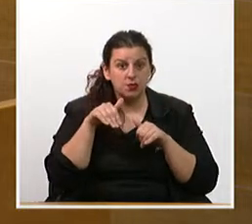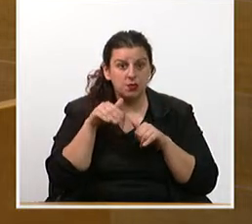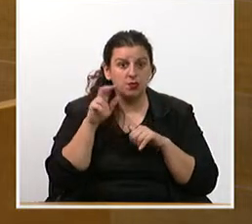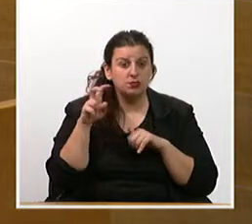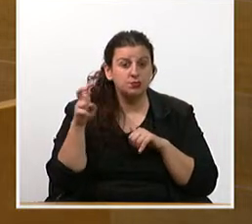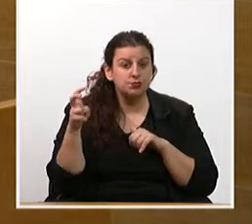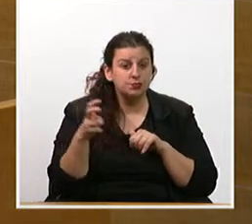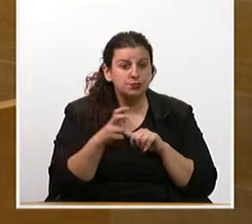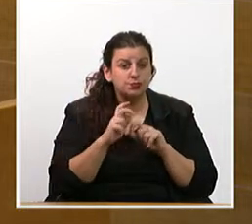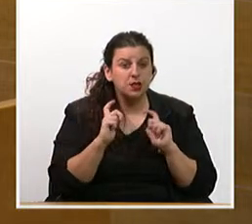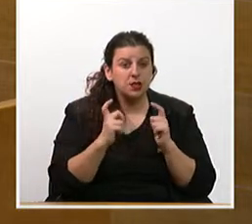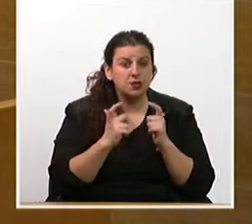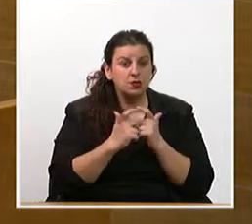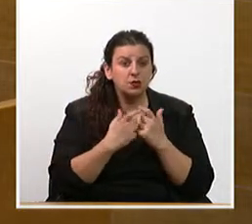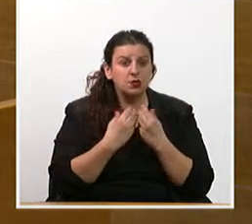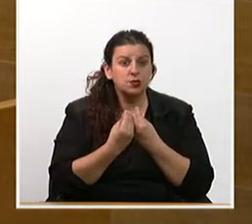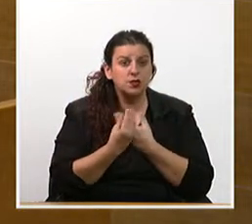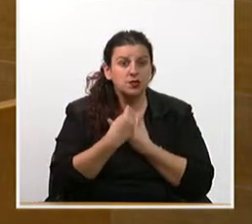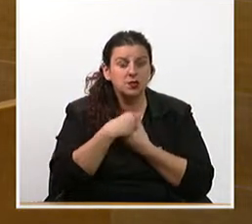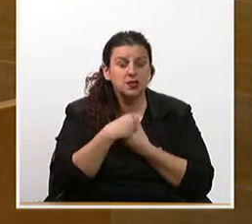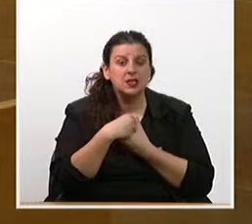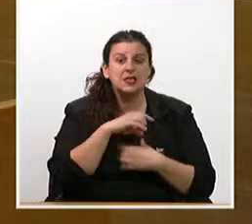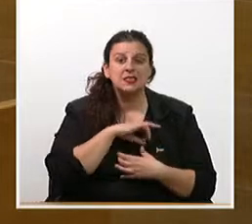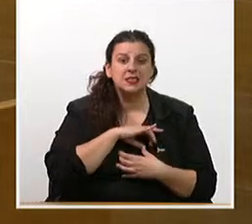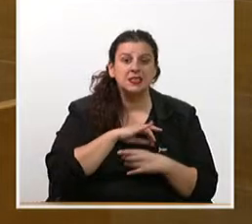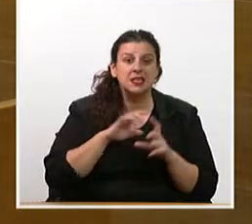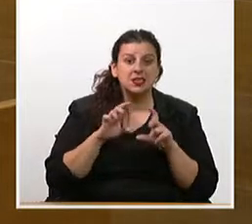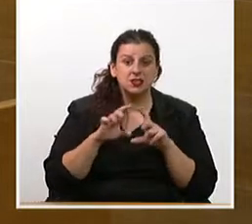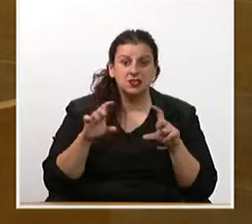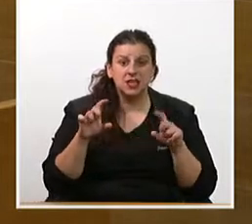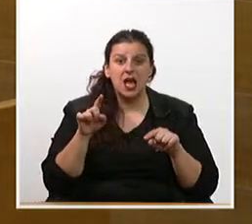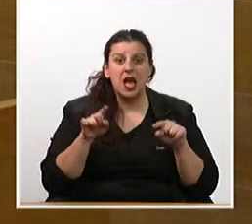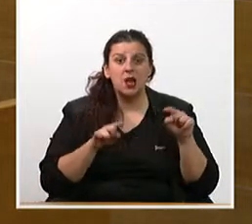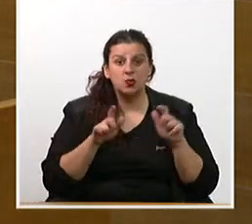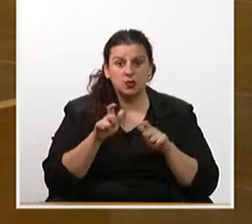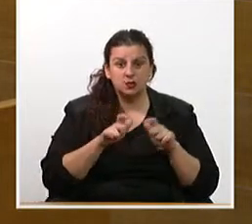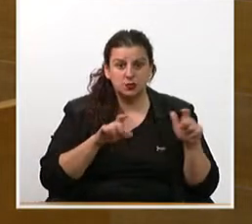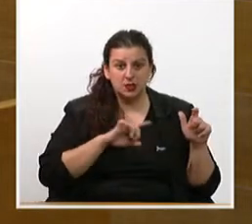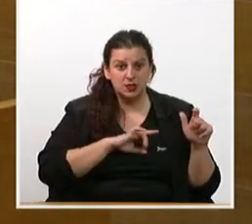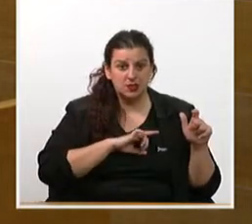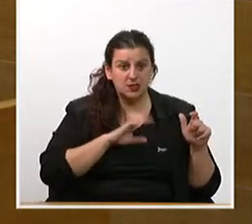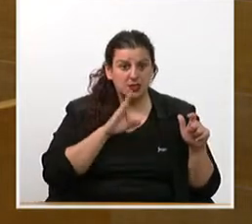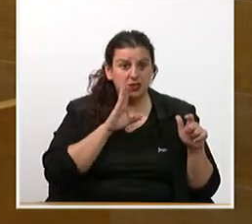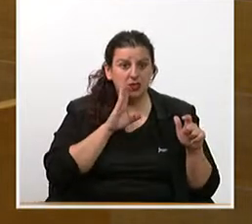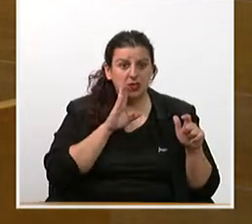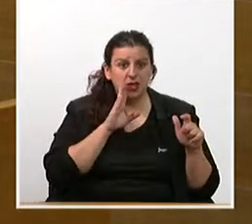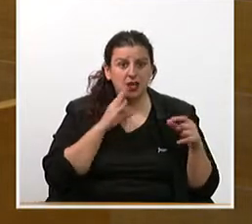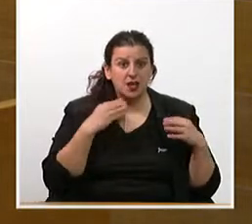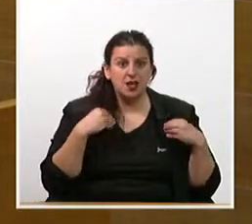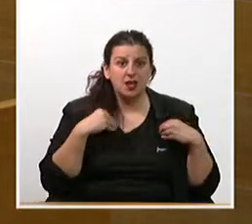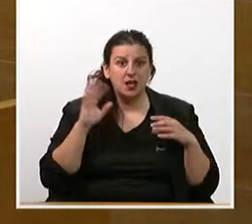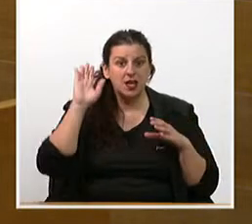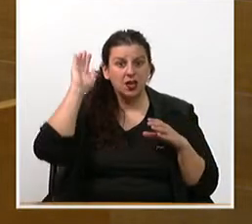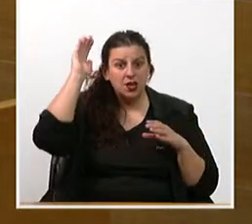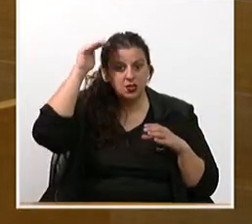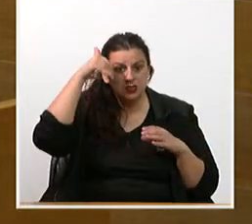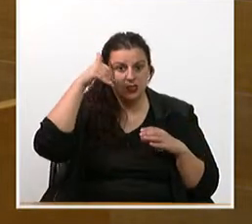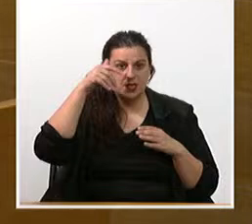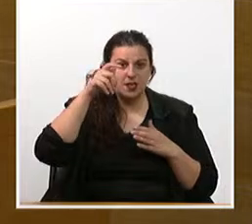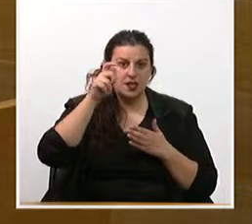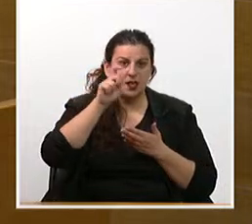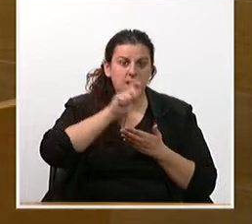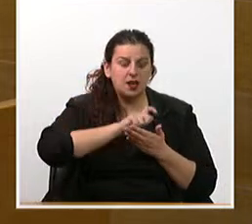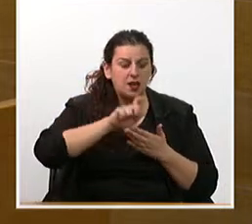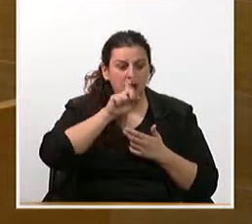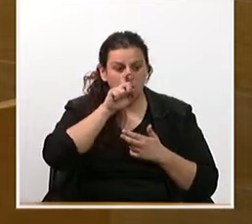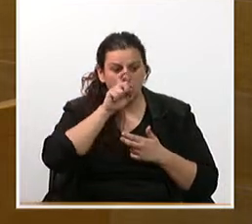reuniones con los sindicatos y las entidades Es verdad que hay miembros de los sindicatos que vivían en la consellería que escribían al dictado lo que tenían